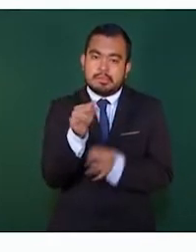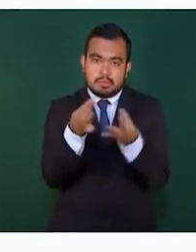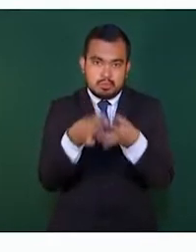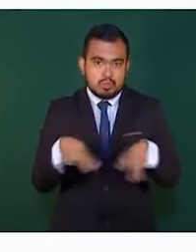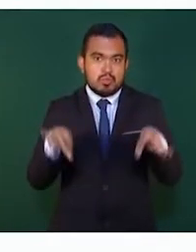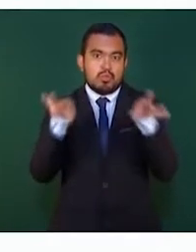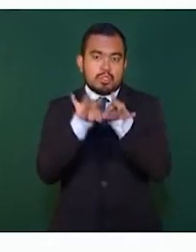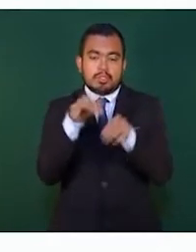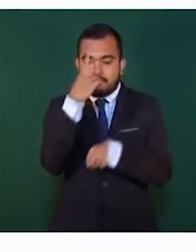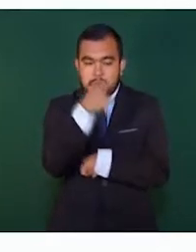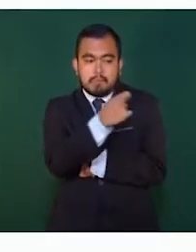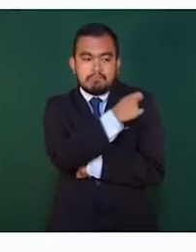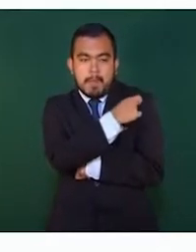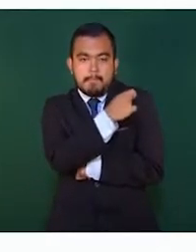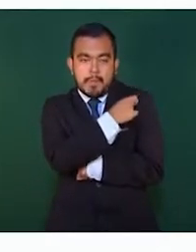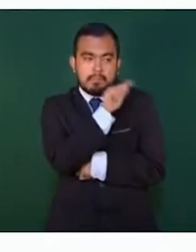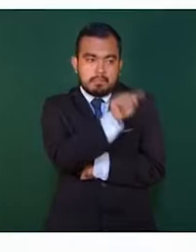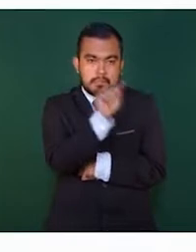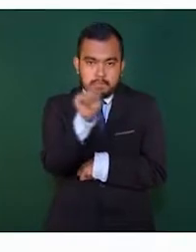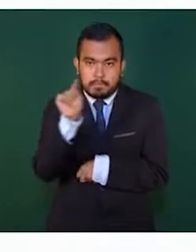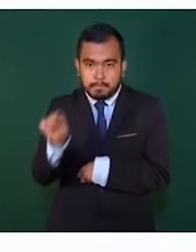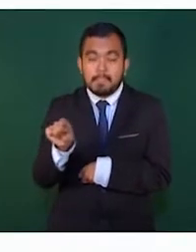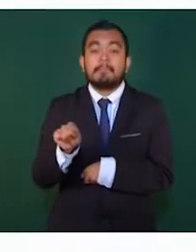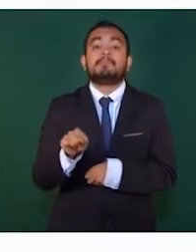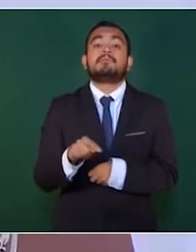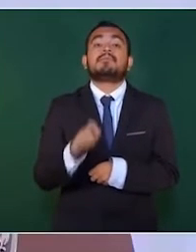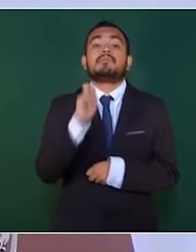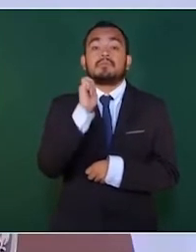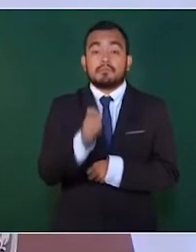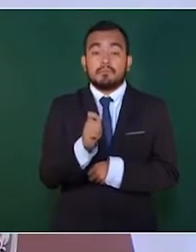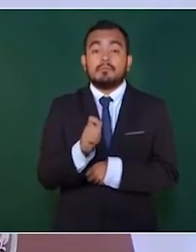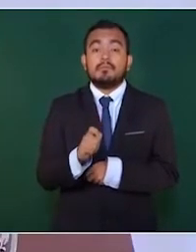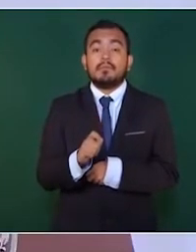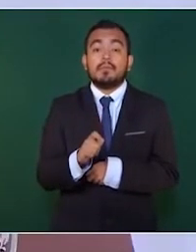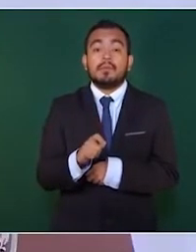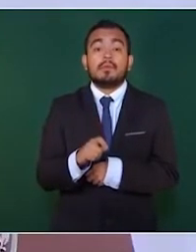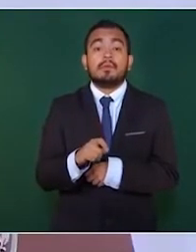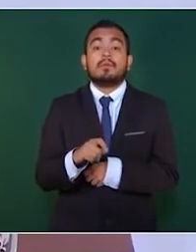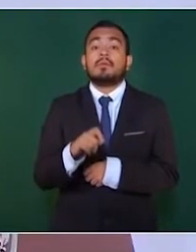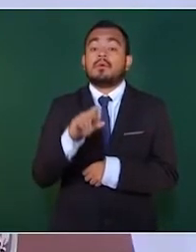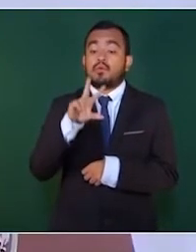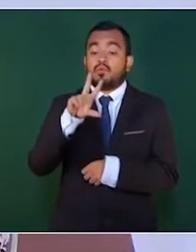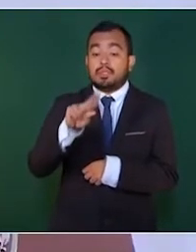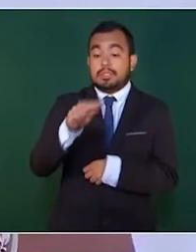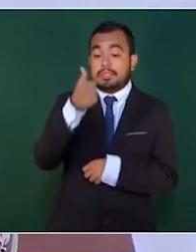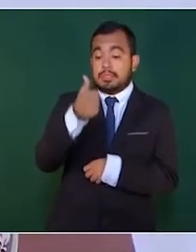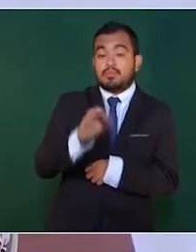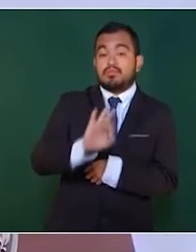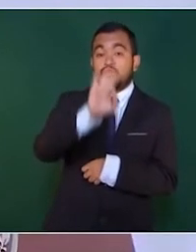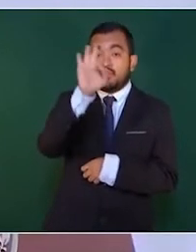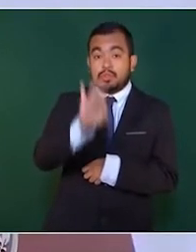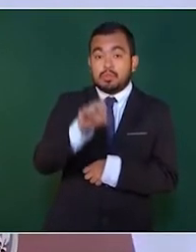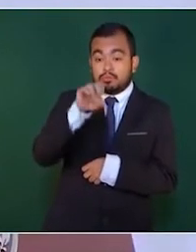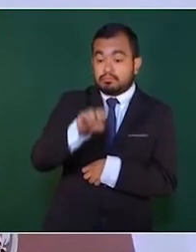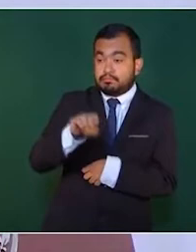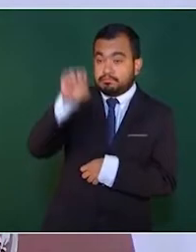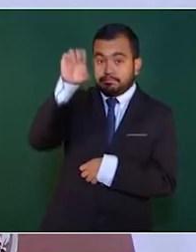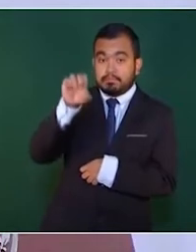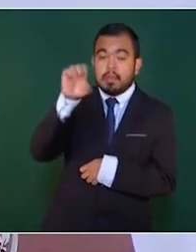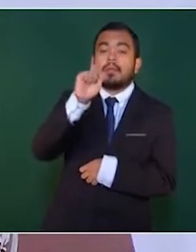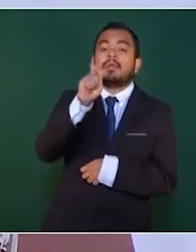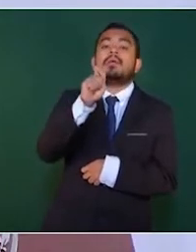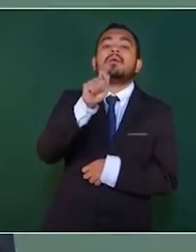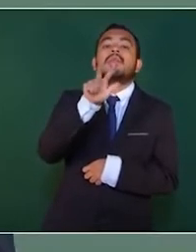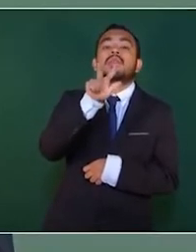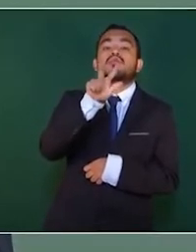que tenemos. En la cobertura tenemos 86% de las personas adultas de 18 años en